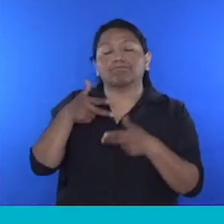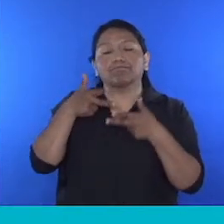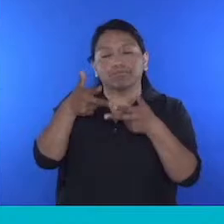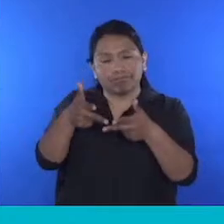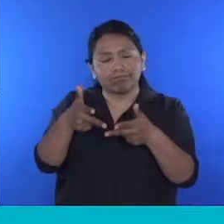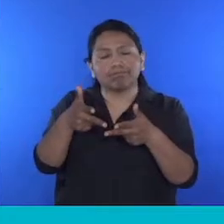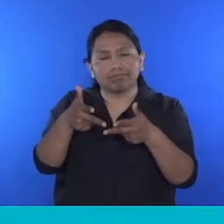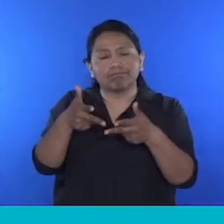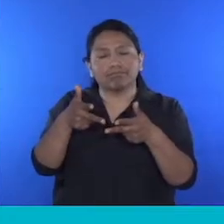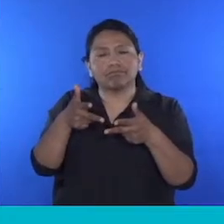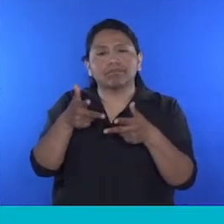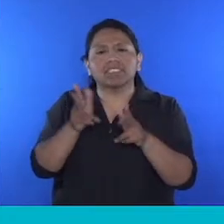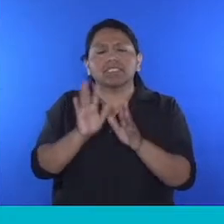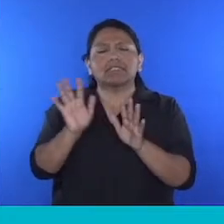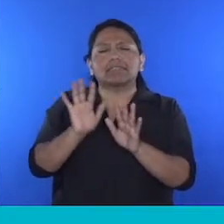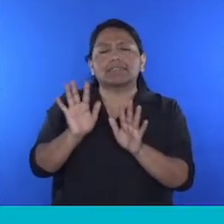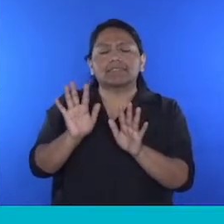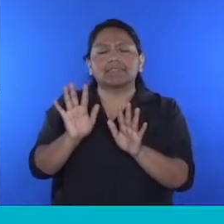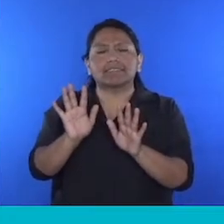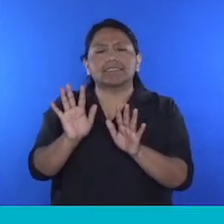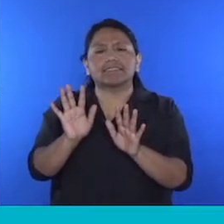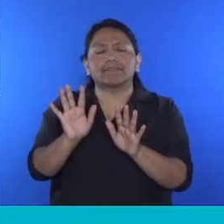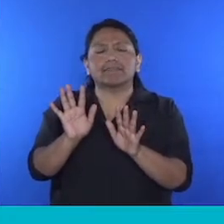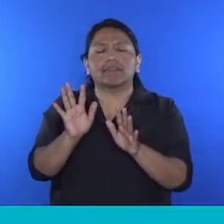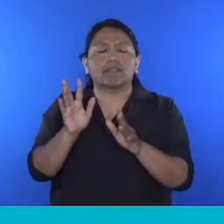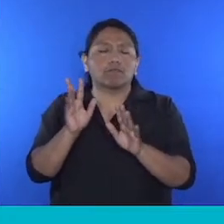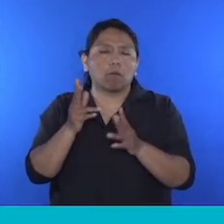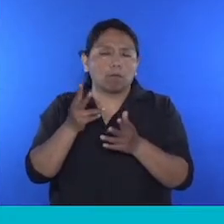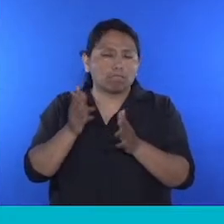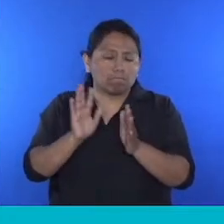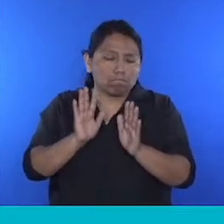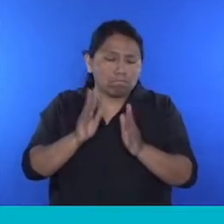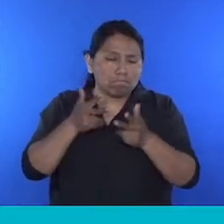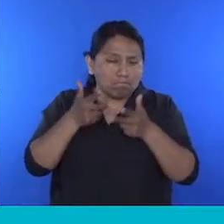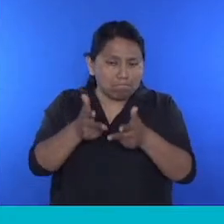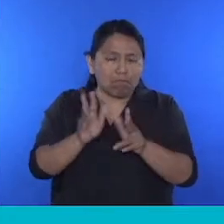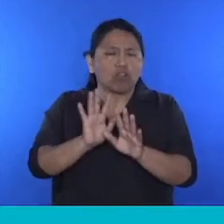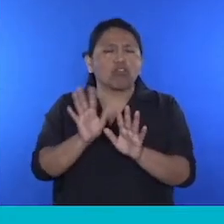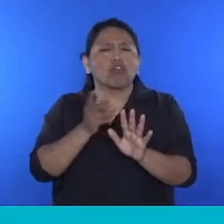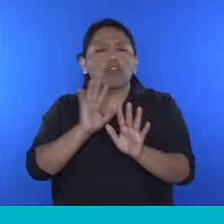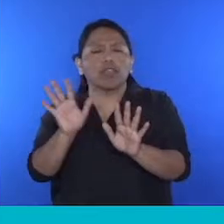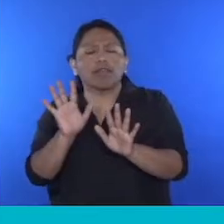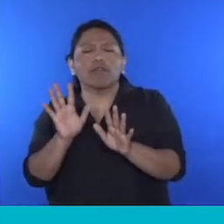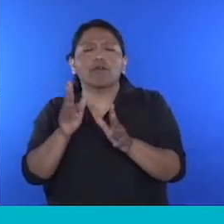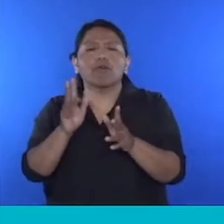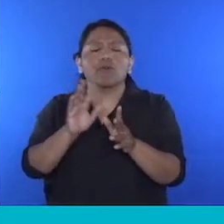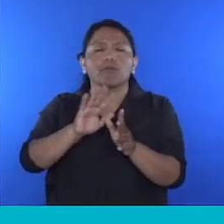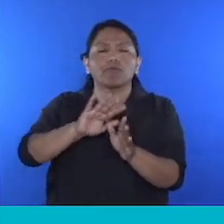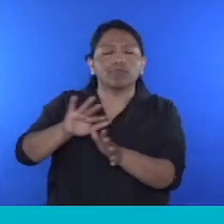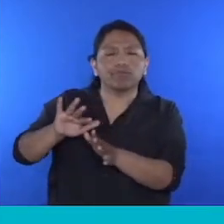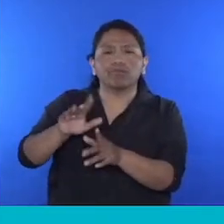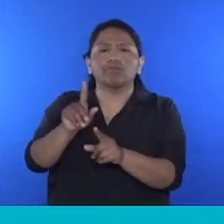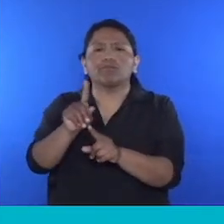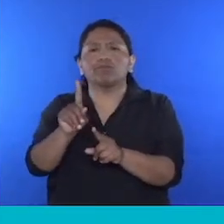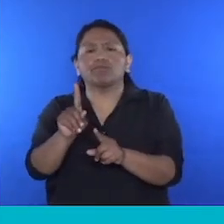decir sin soslayar, repito, sin soslayar